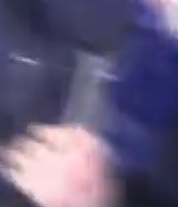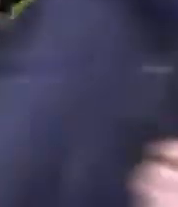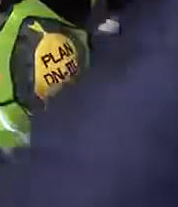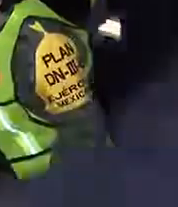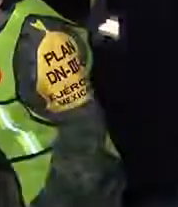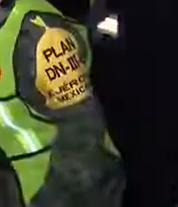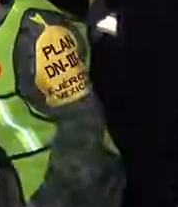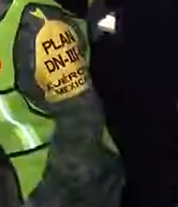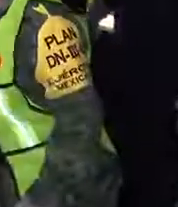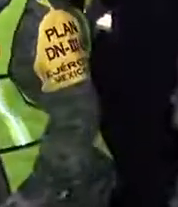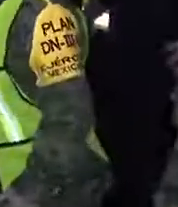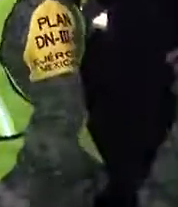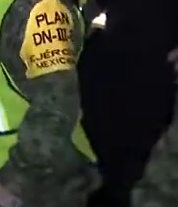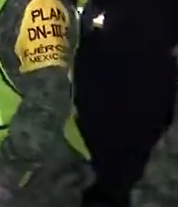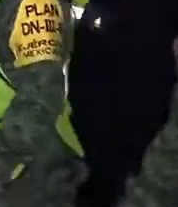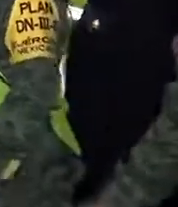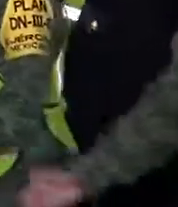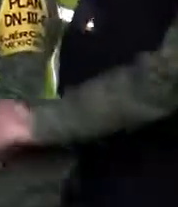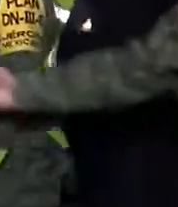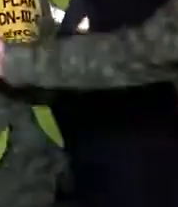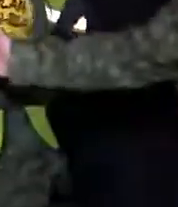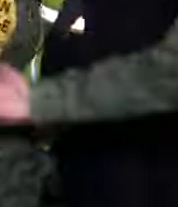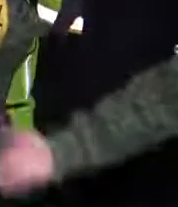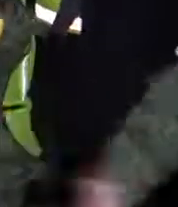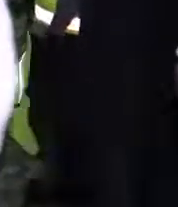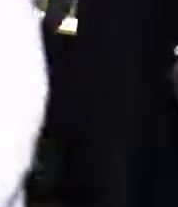Les damos la más cordial bienvenida, por supuesto.